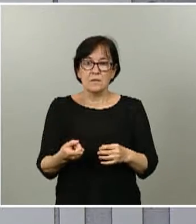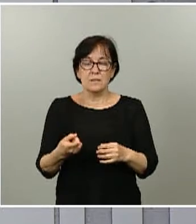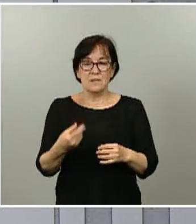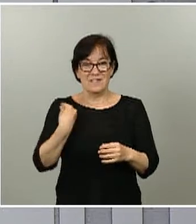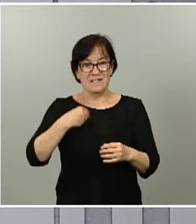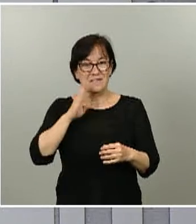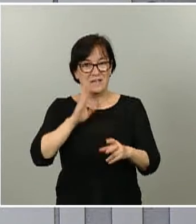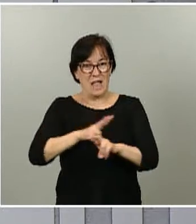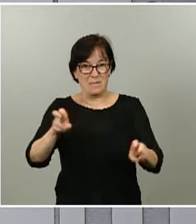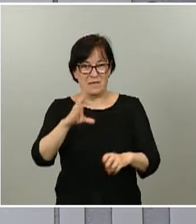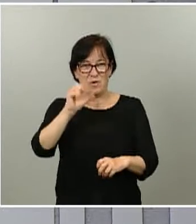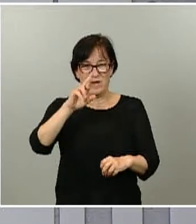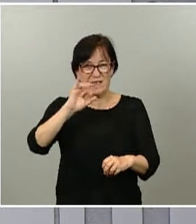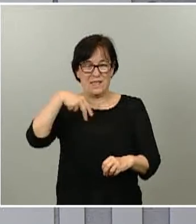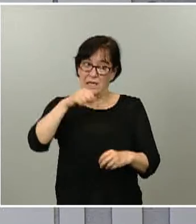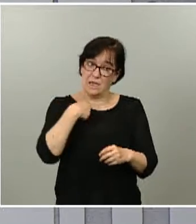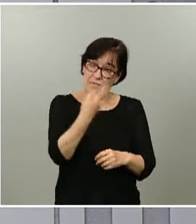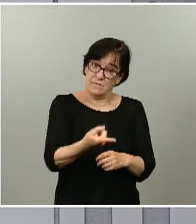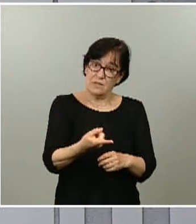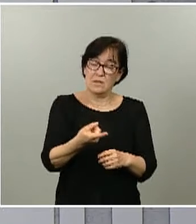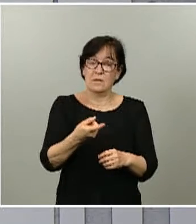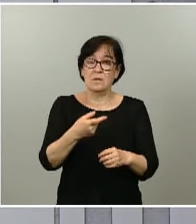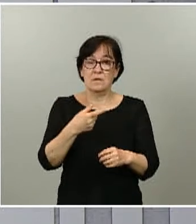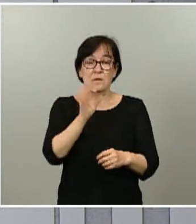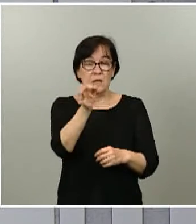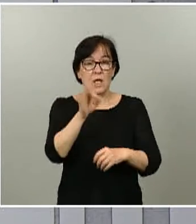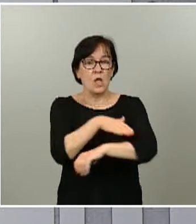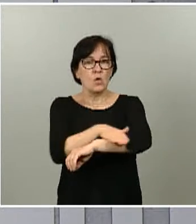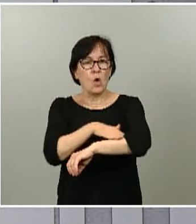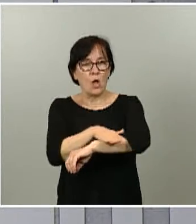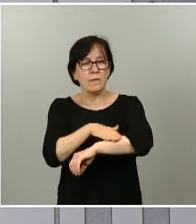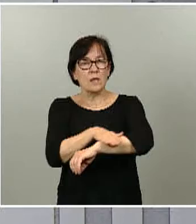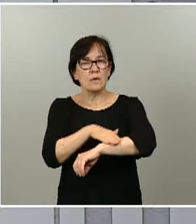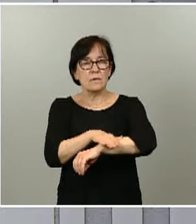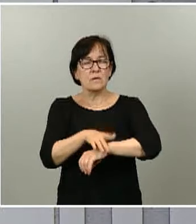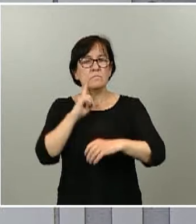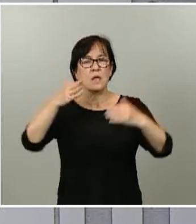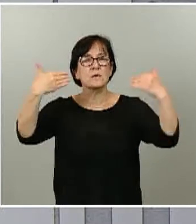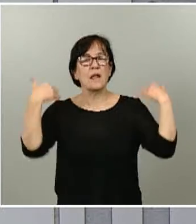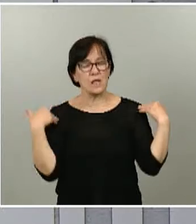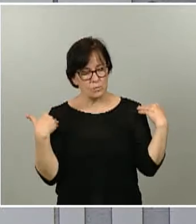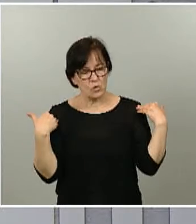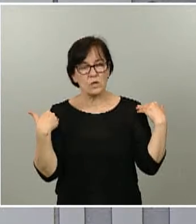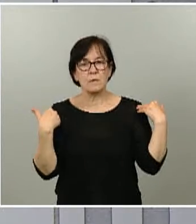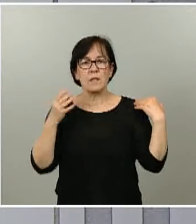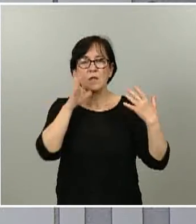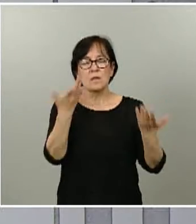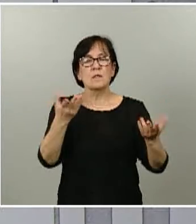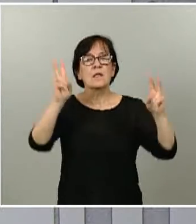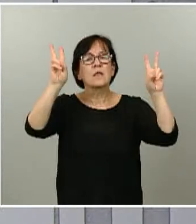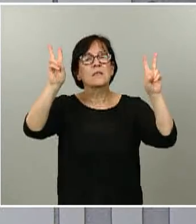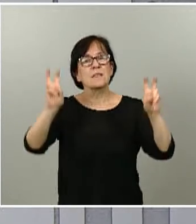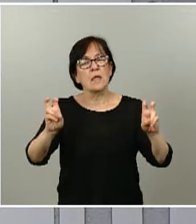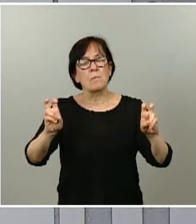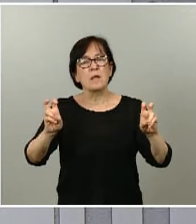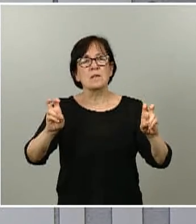que efectivamente el Gobierno ha tenido una responsabilidad en relación con esta cuestión, porque ha dado la